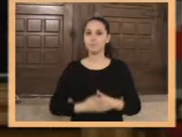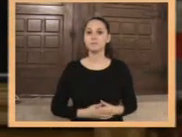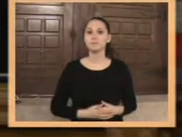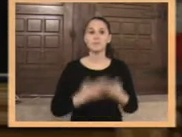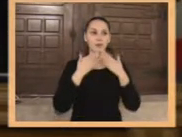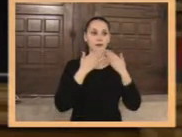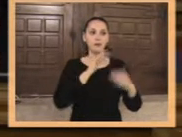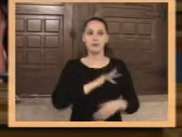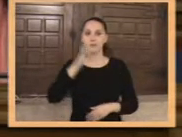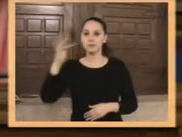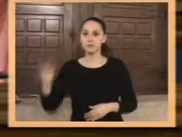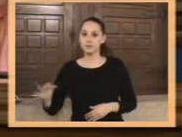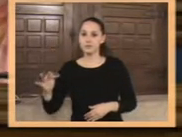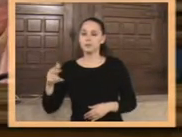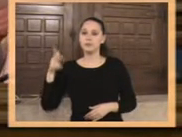Gracias, señor Sánchez. Señor Hernández.